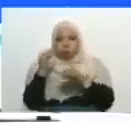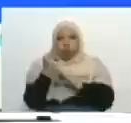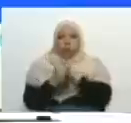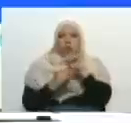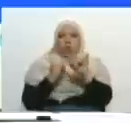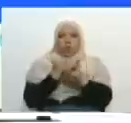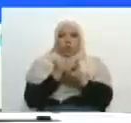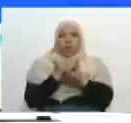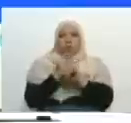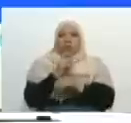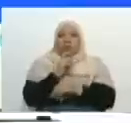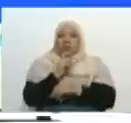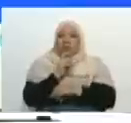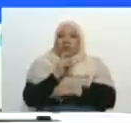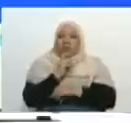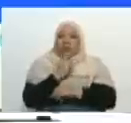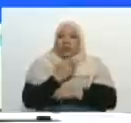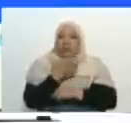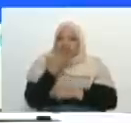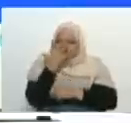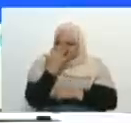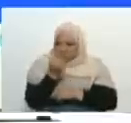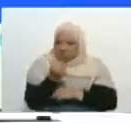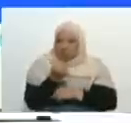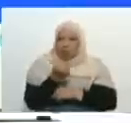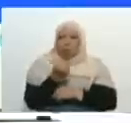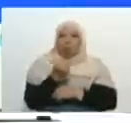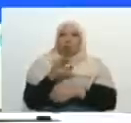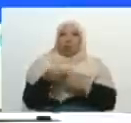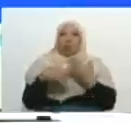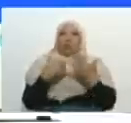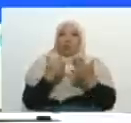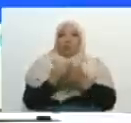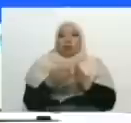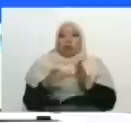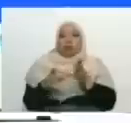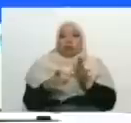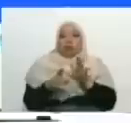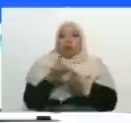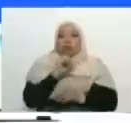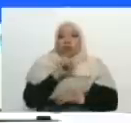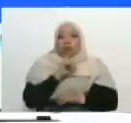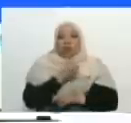porque nos costaba creer que hubiesen llegado a ese límite.